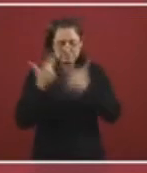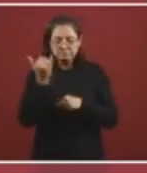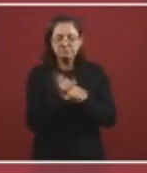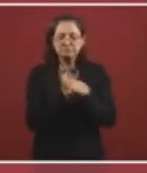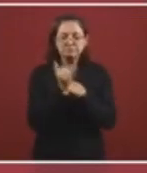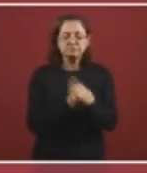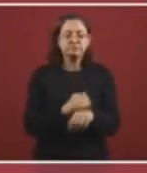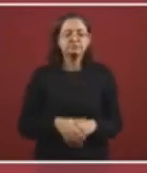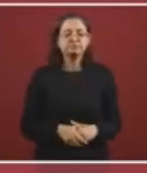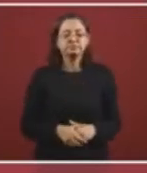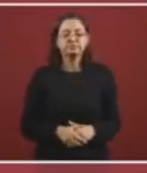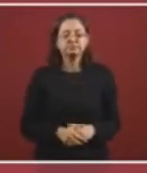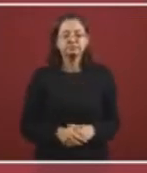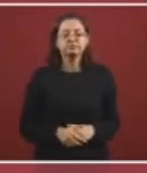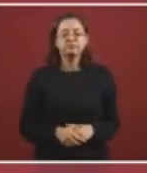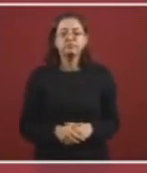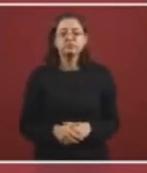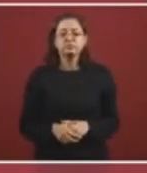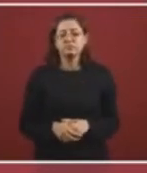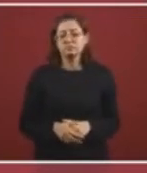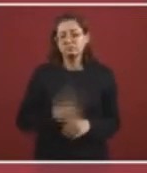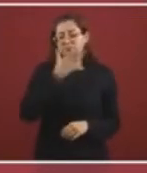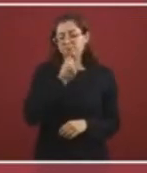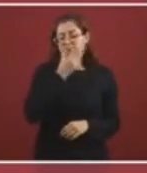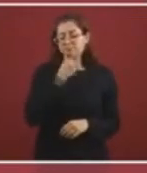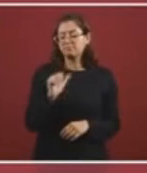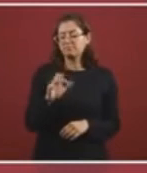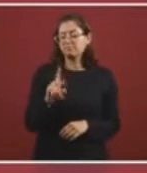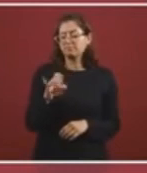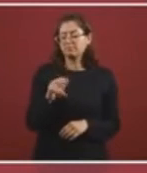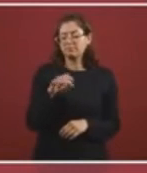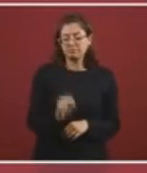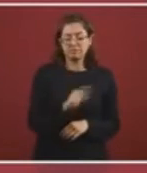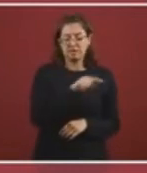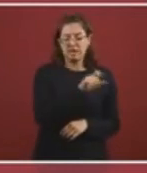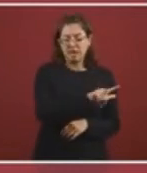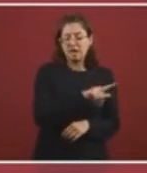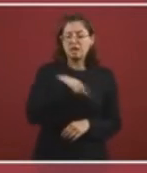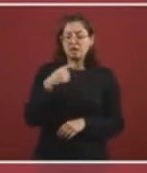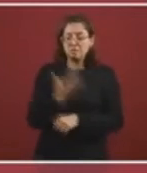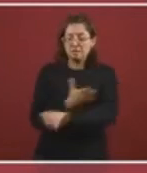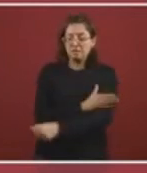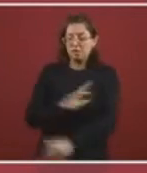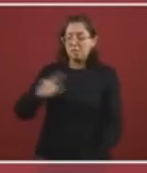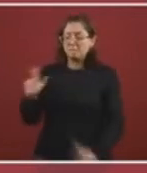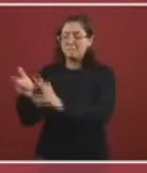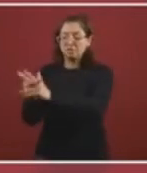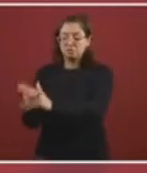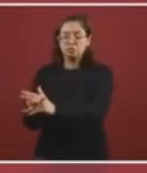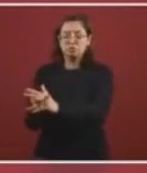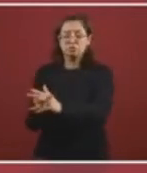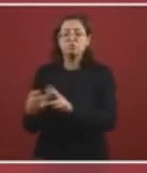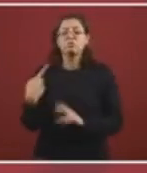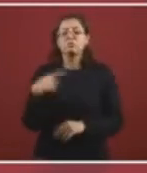Caso de Cárdenas, que asesina a Madero, le había tocado